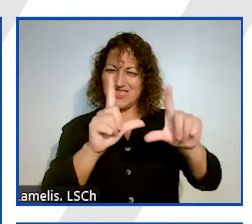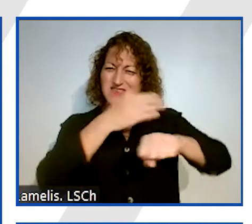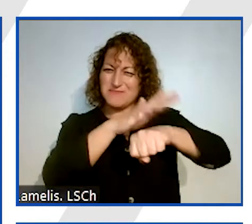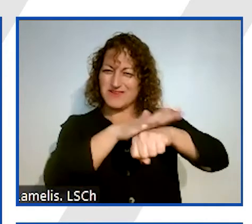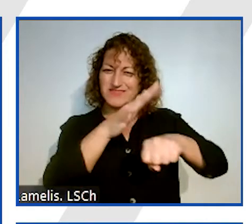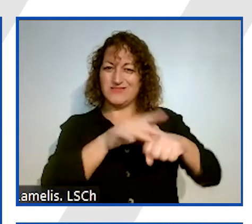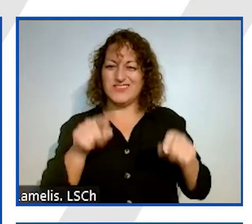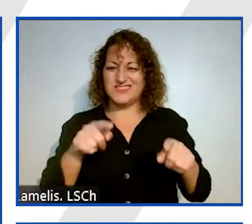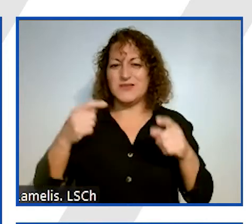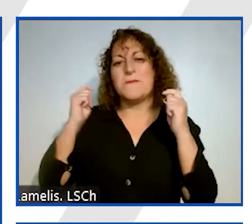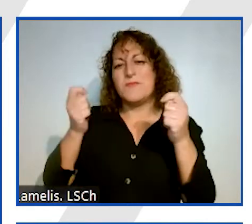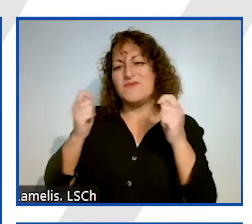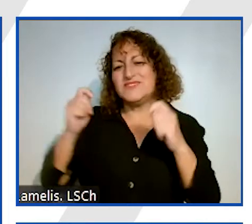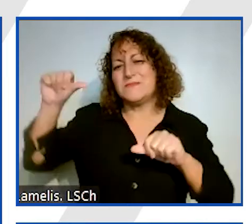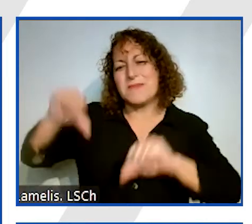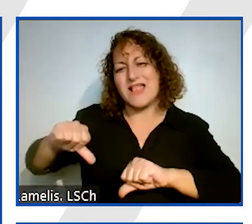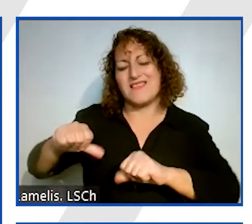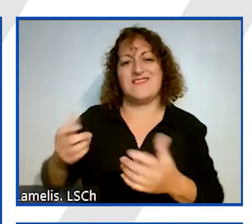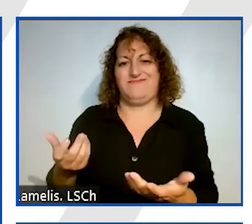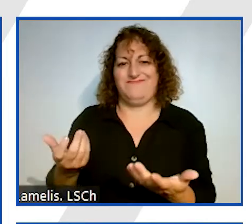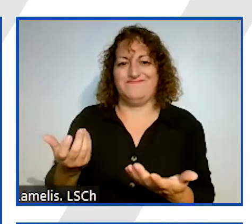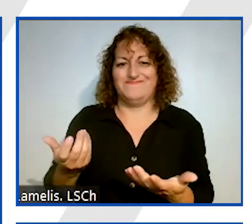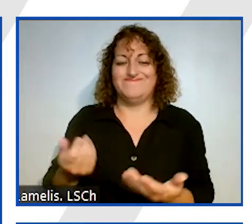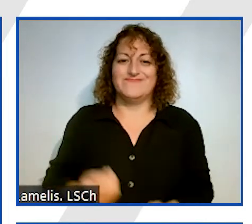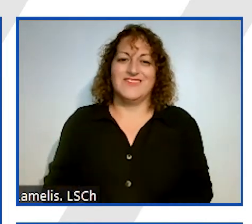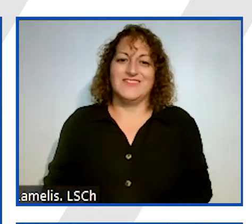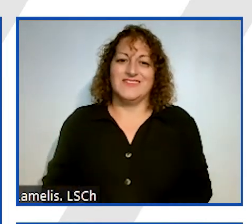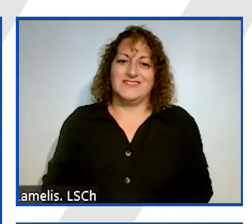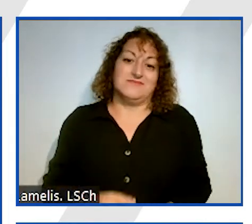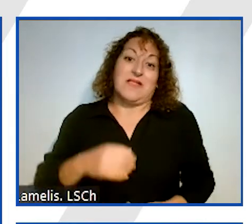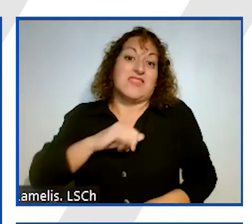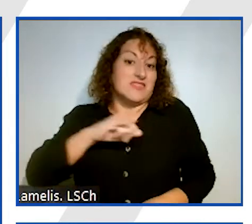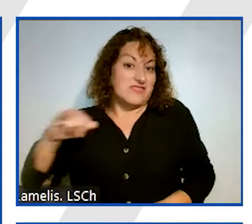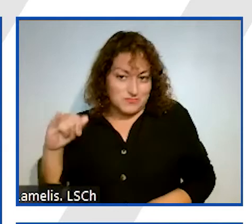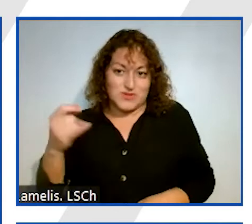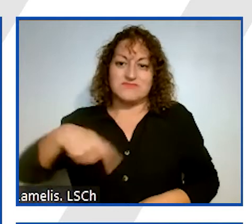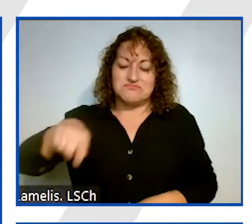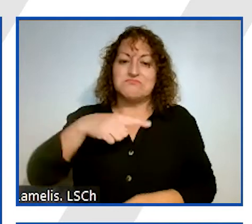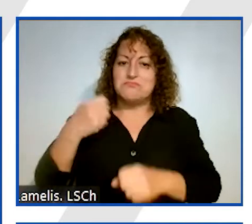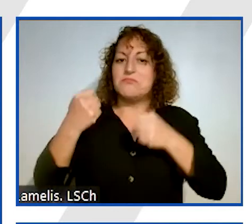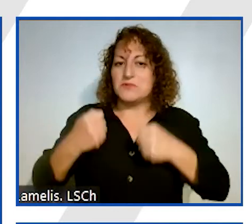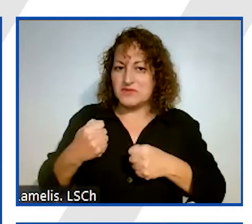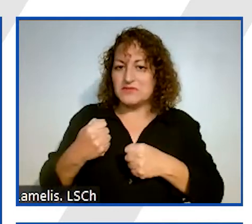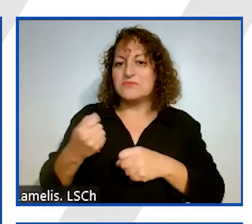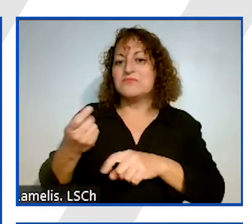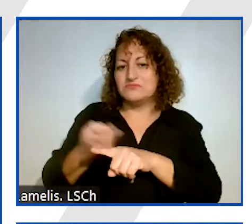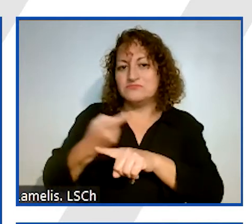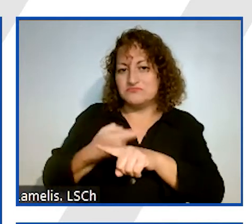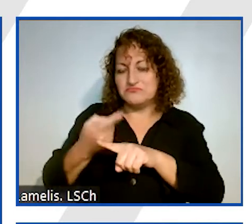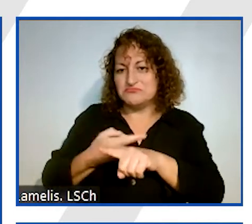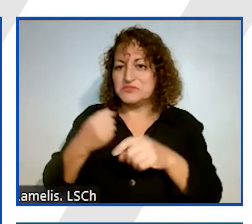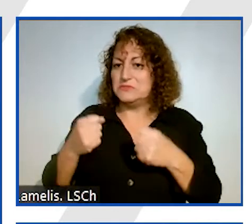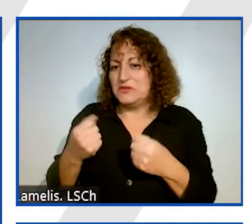estos peces, ¿ya? Así que, si quieren, podemos conversar más adelante al respecto de los ataques y las probabilidades de